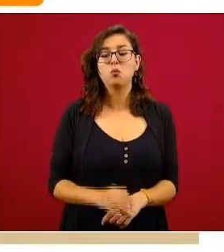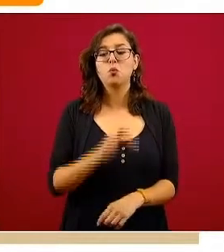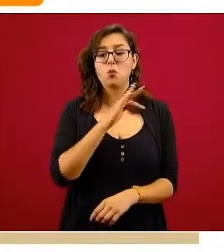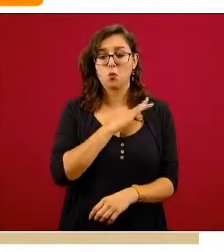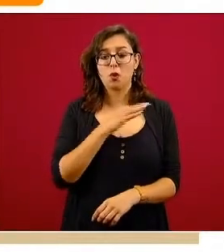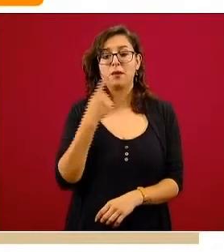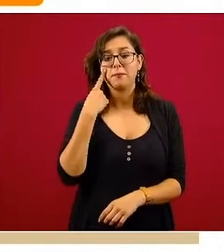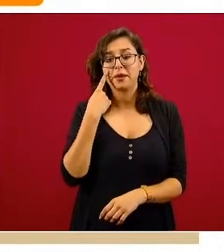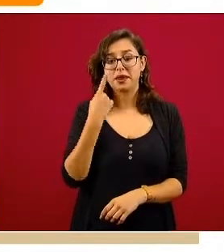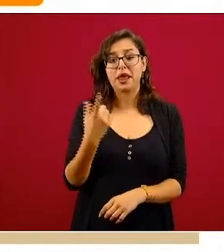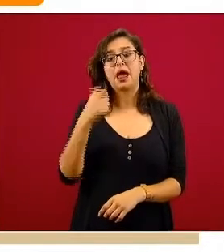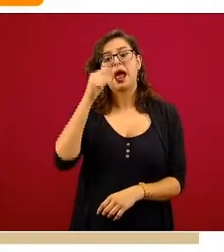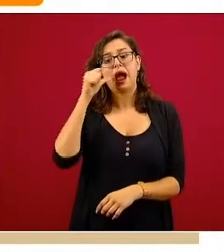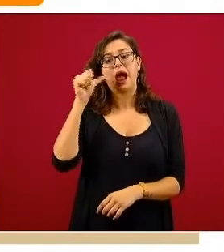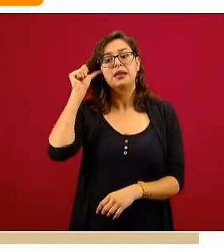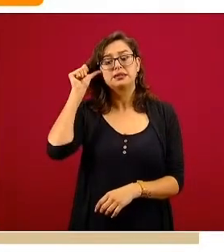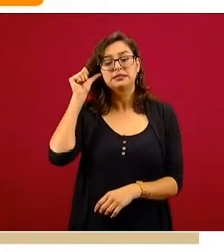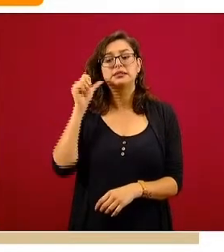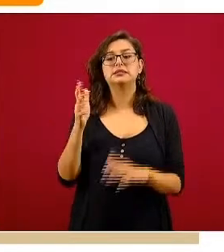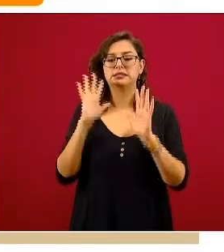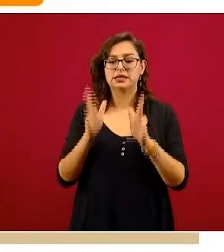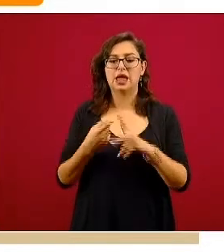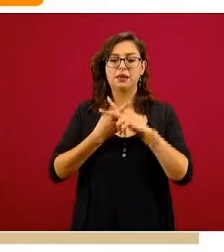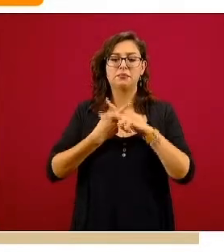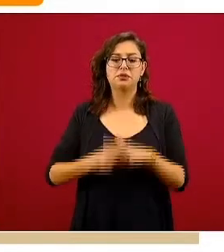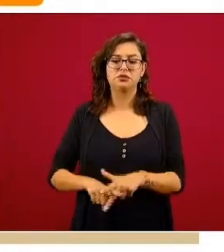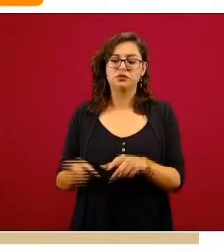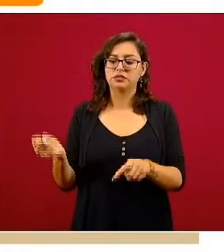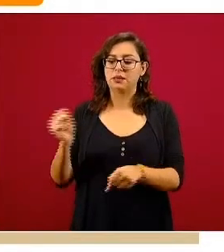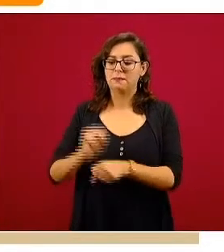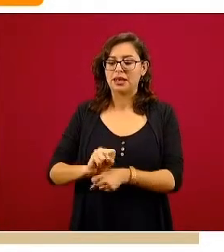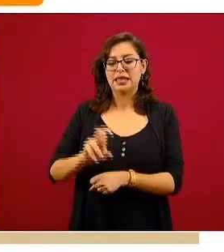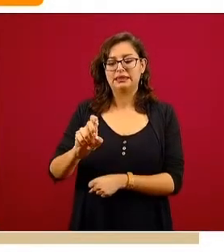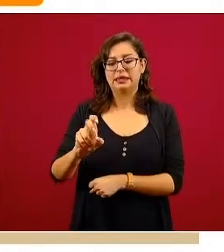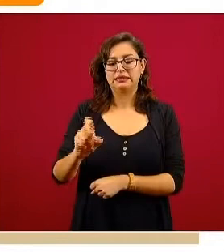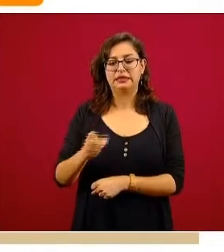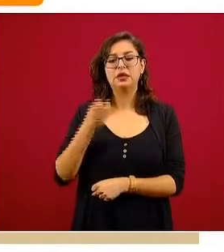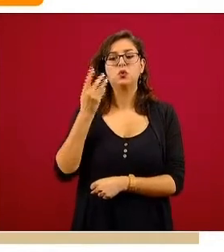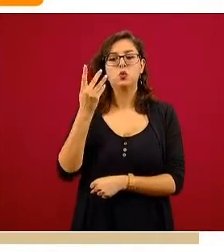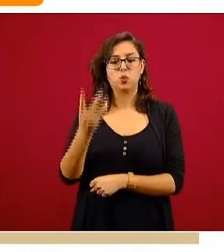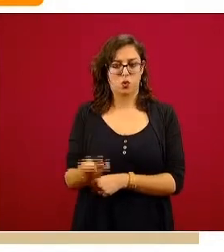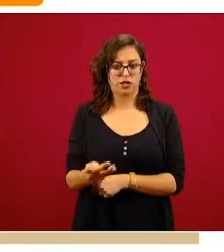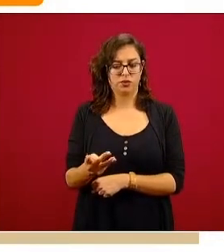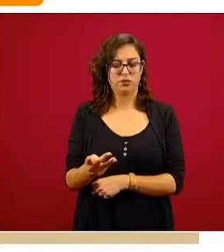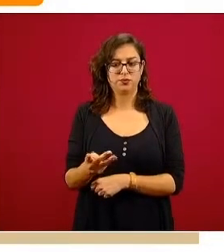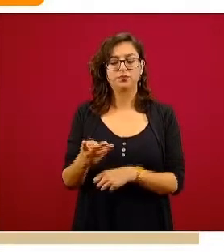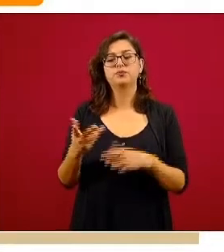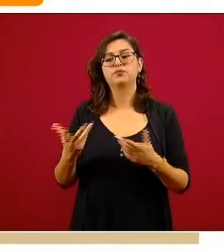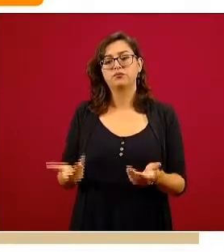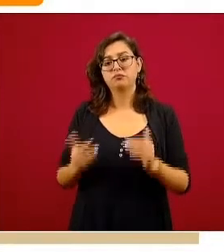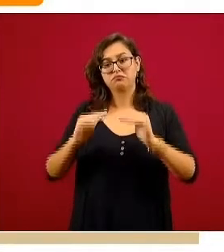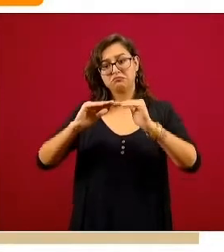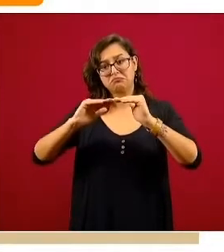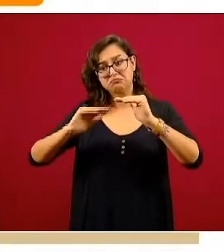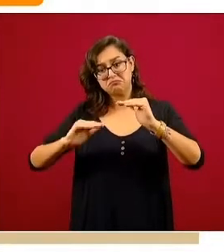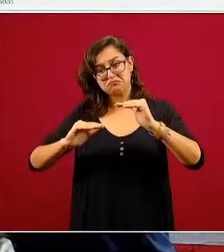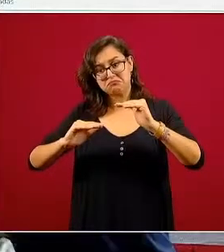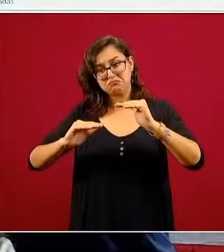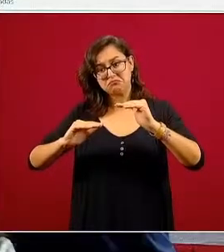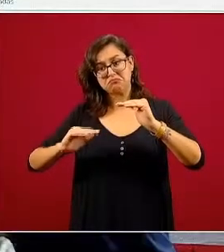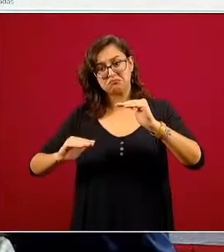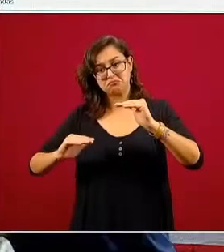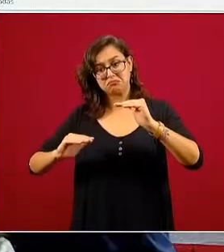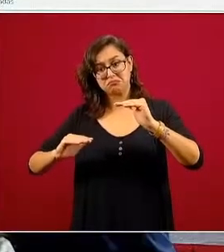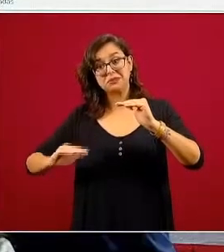ya representando la semana número 34. La semana número 34 está todavía por debajo en relación a la